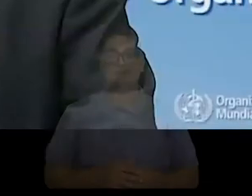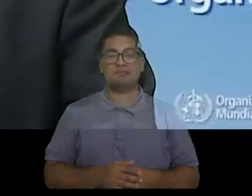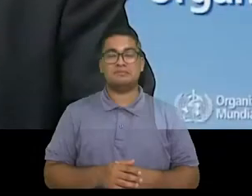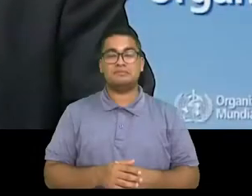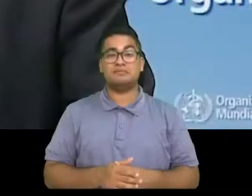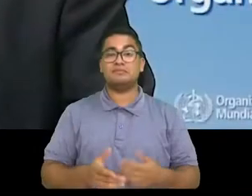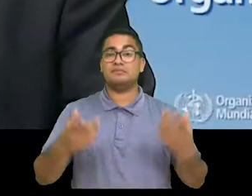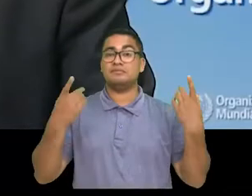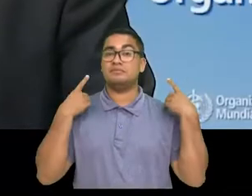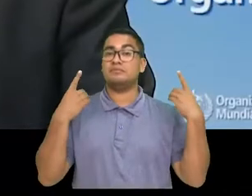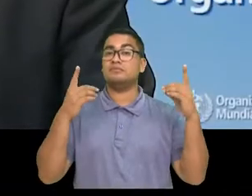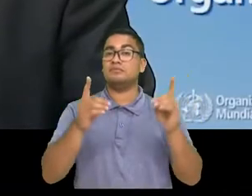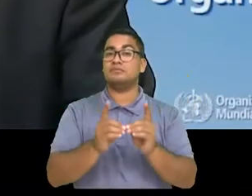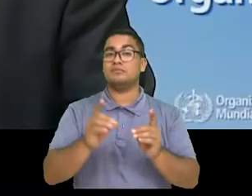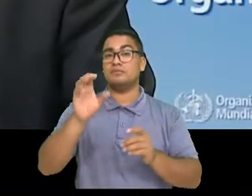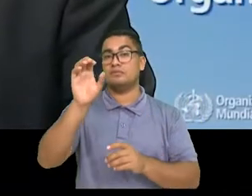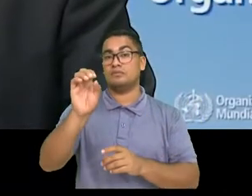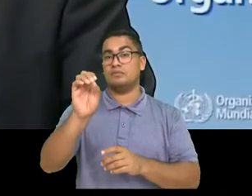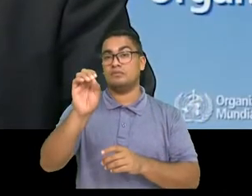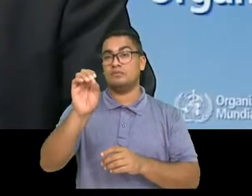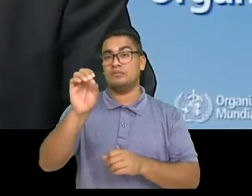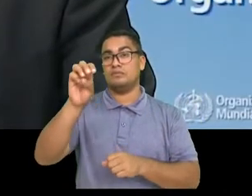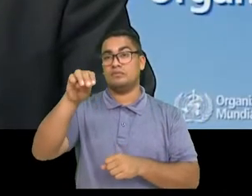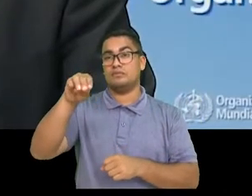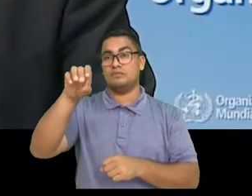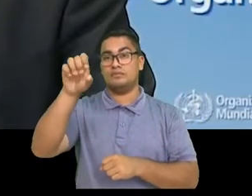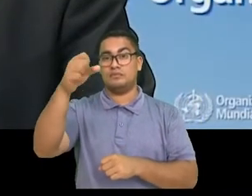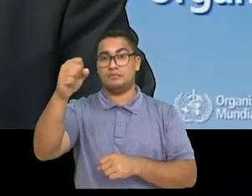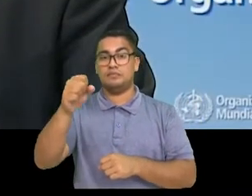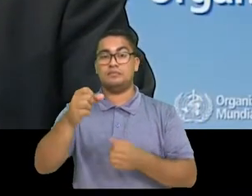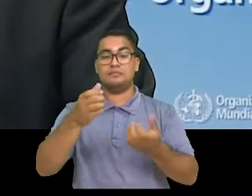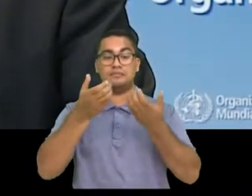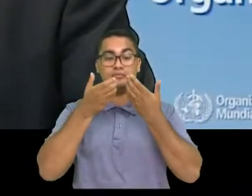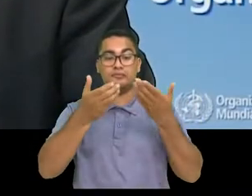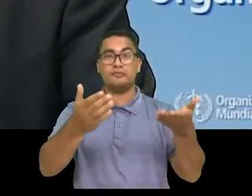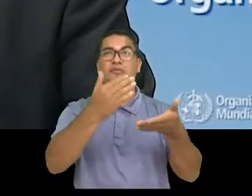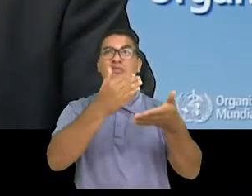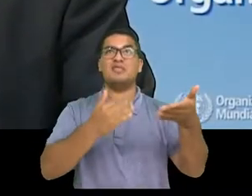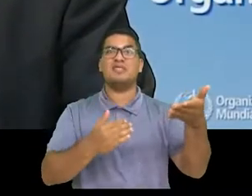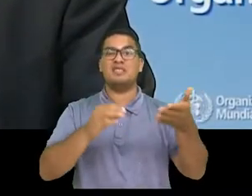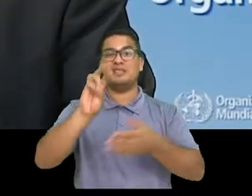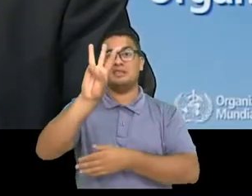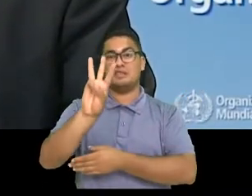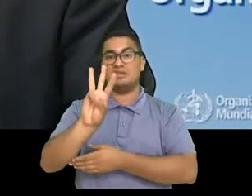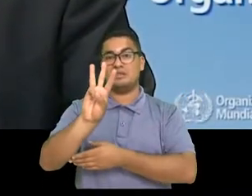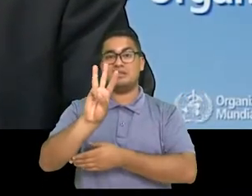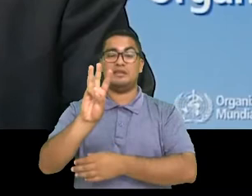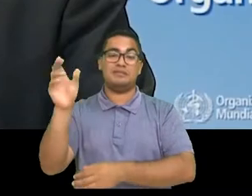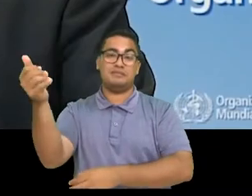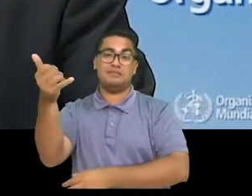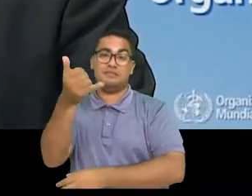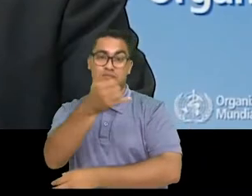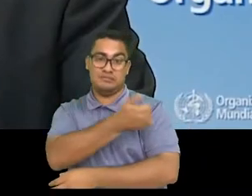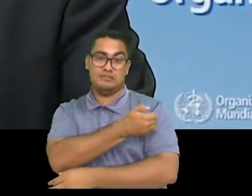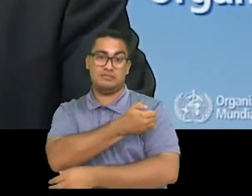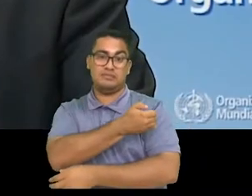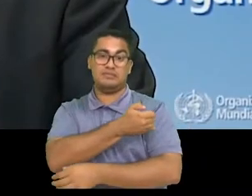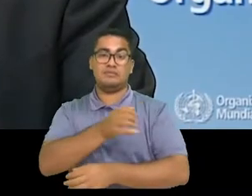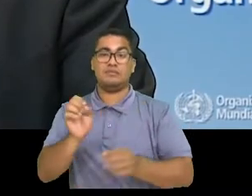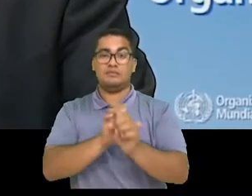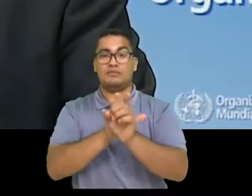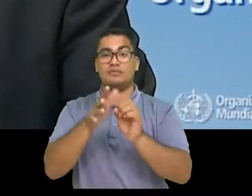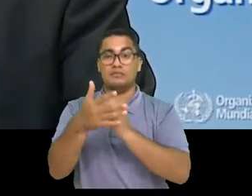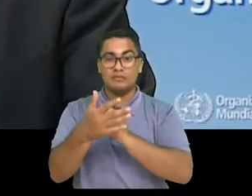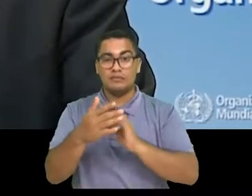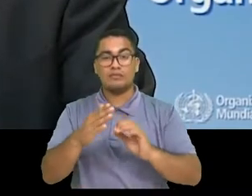El director general de la Organización Mundial de la Salud ha informado la existencia de 3 vacunas del COVID-19, las cuales están en la